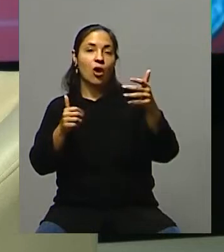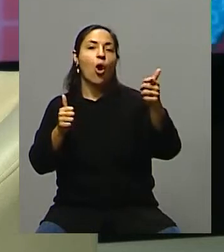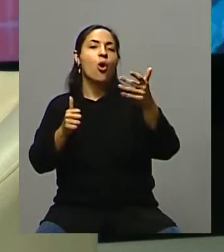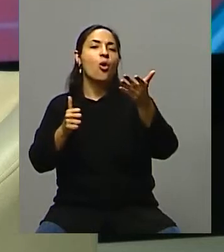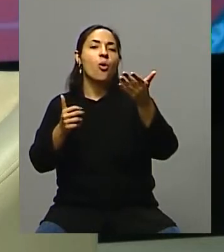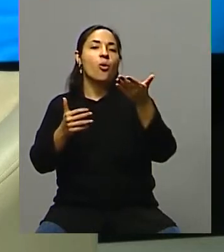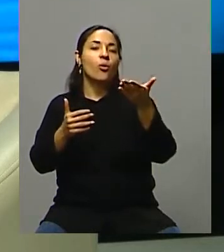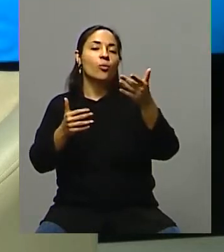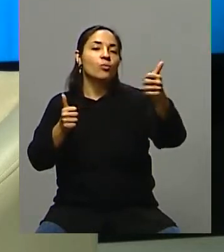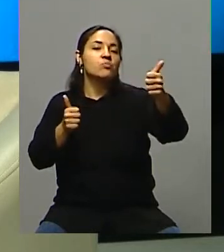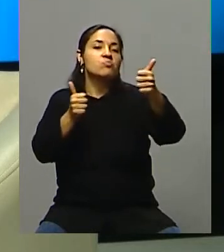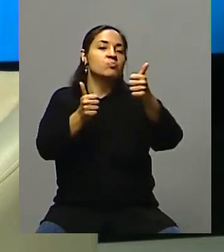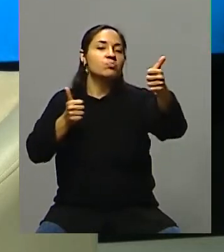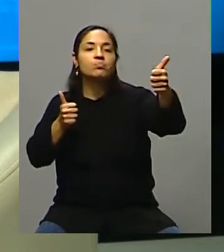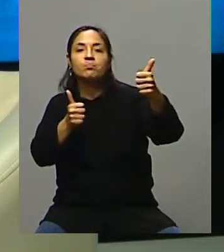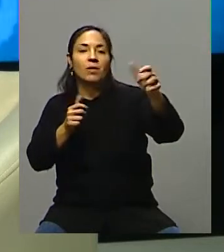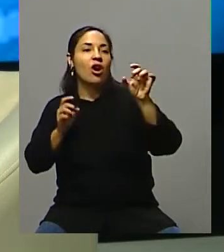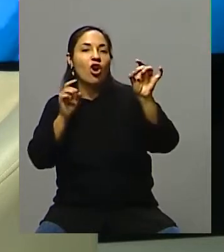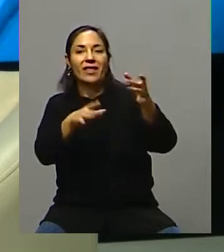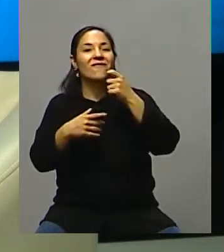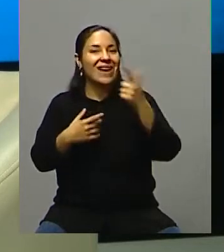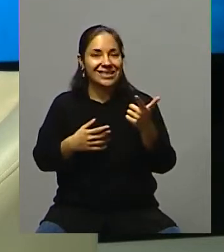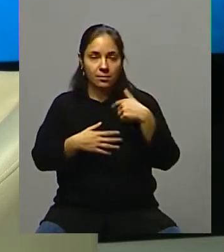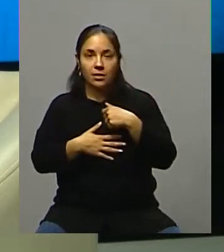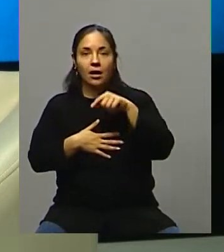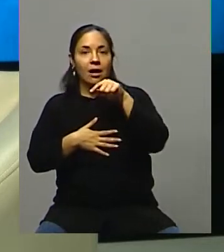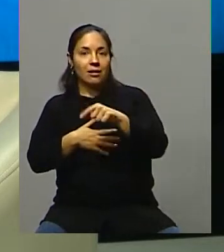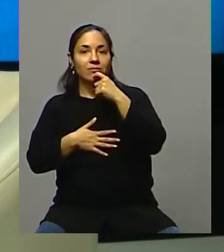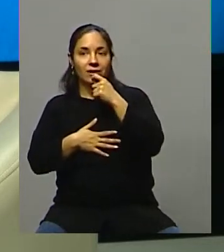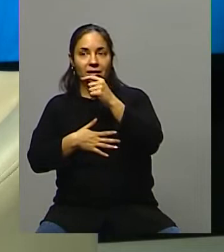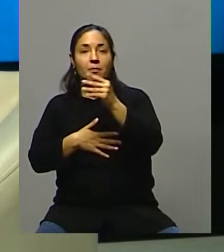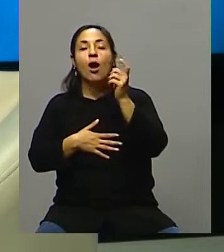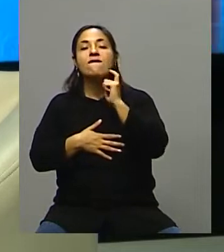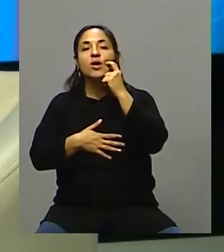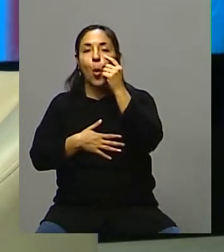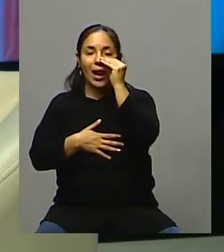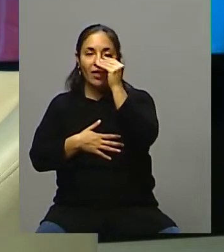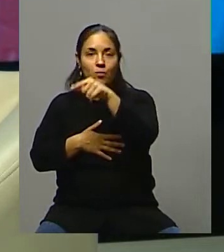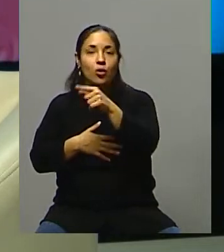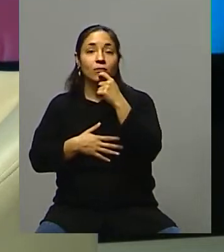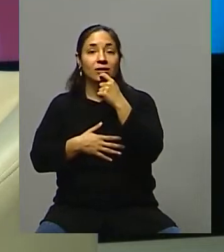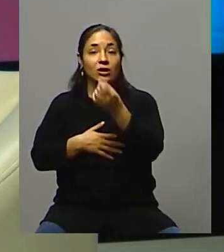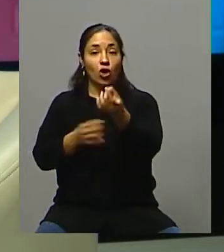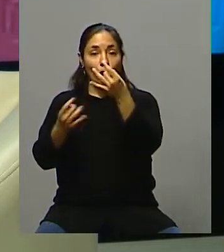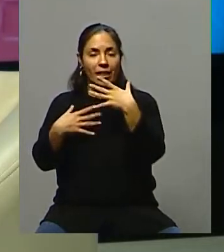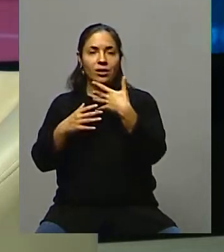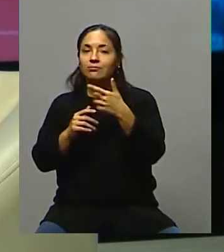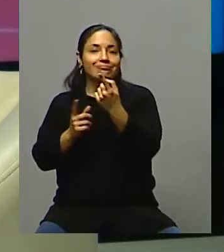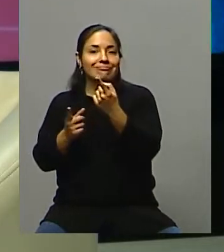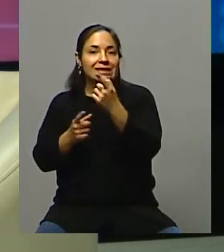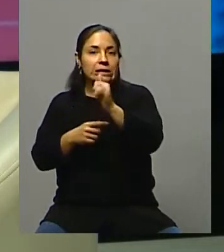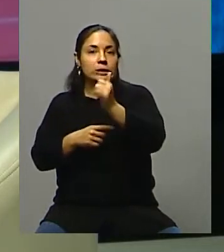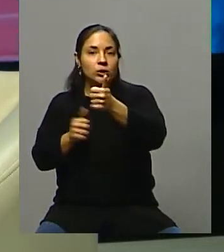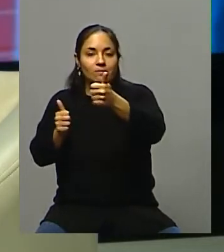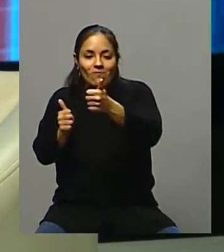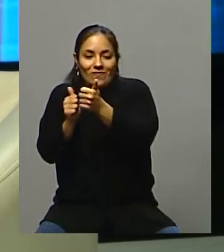una reunión era tan alta, en esto tenemos que tener un contacto mucho más estrecho y íntimo para contagiarnos. Esto que se